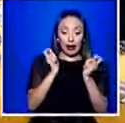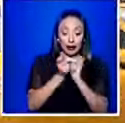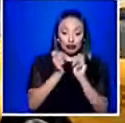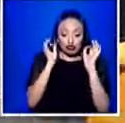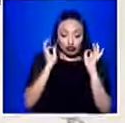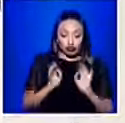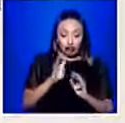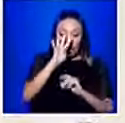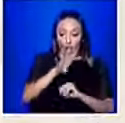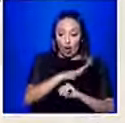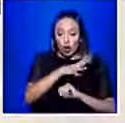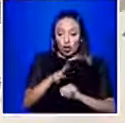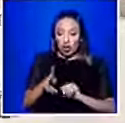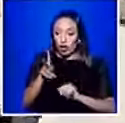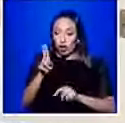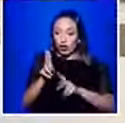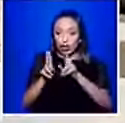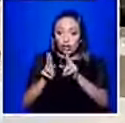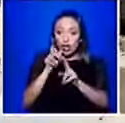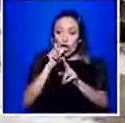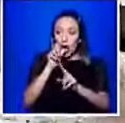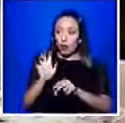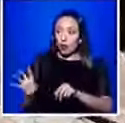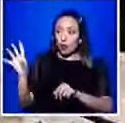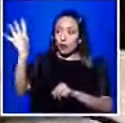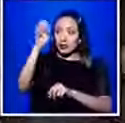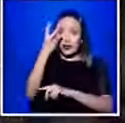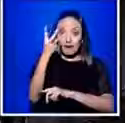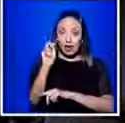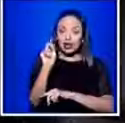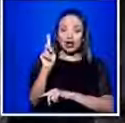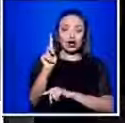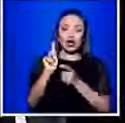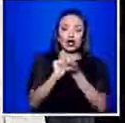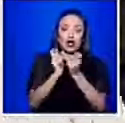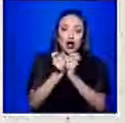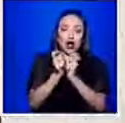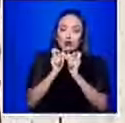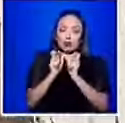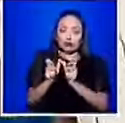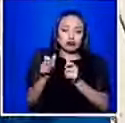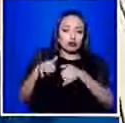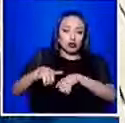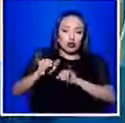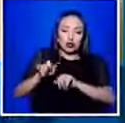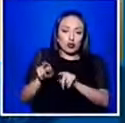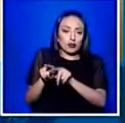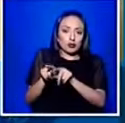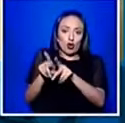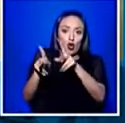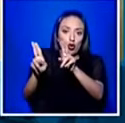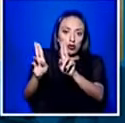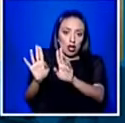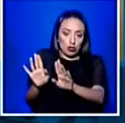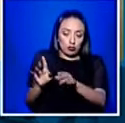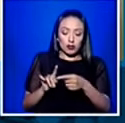en los cronogramas de racionamiento de agua en las 20 provincias declaradas en alerta roja por la sequía.